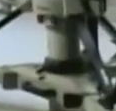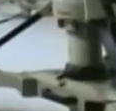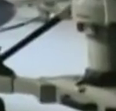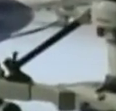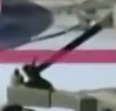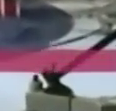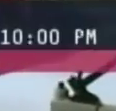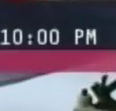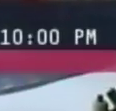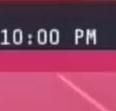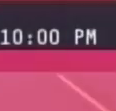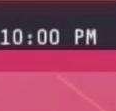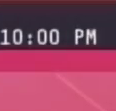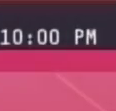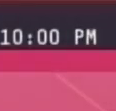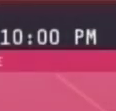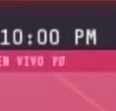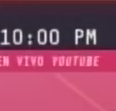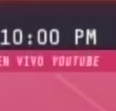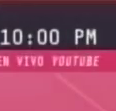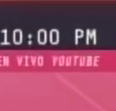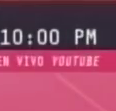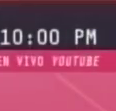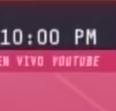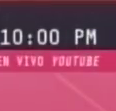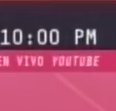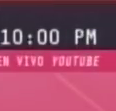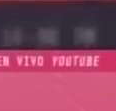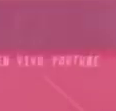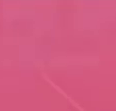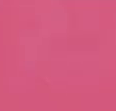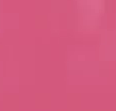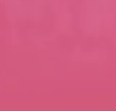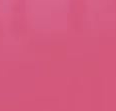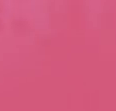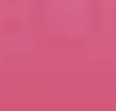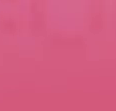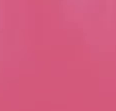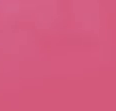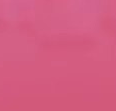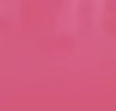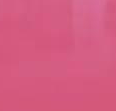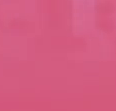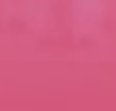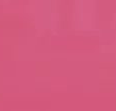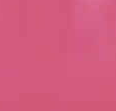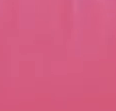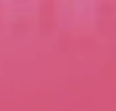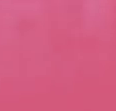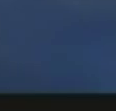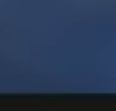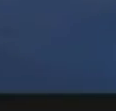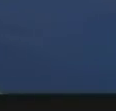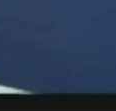Todos los martes a las 10 de la noche por Venezolana de Televisión.